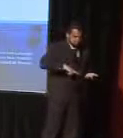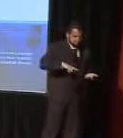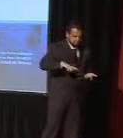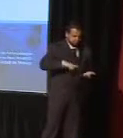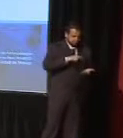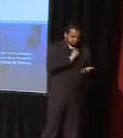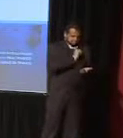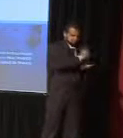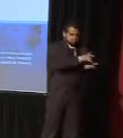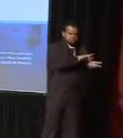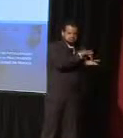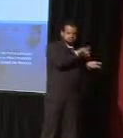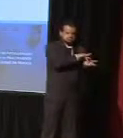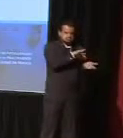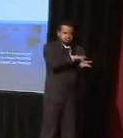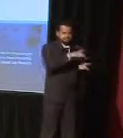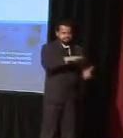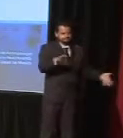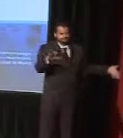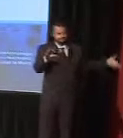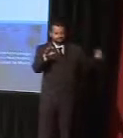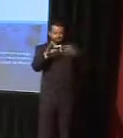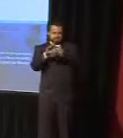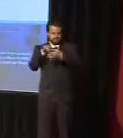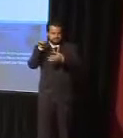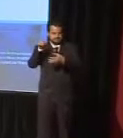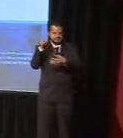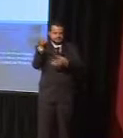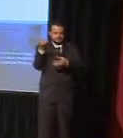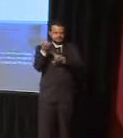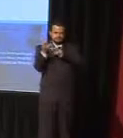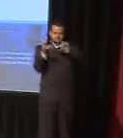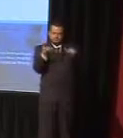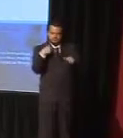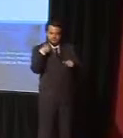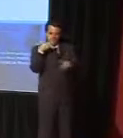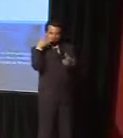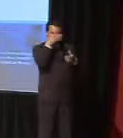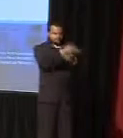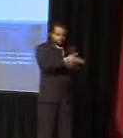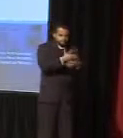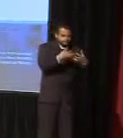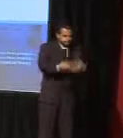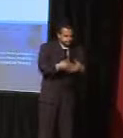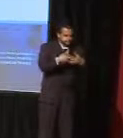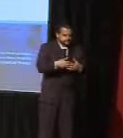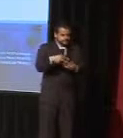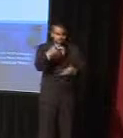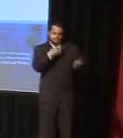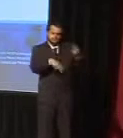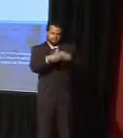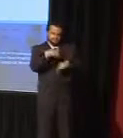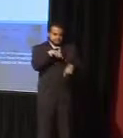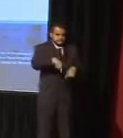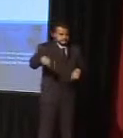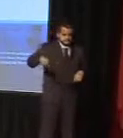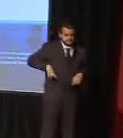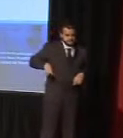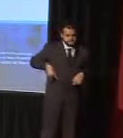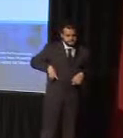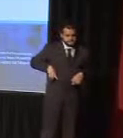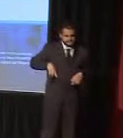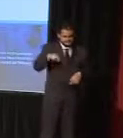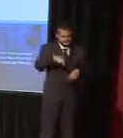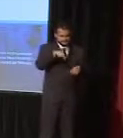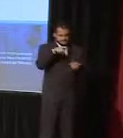cargos en el poder y luego ingresan a las empresas y luego regresan al gobierno entonces este fenómeno de puerta giratoria